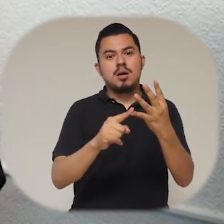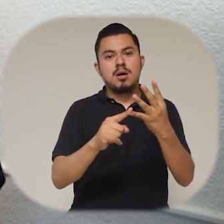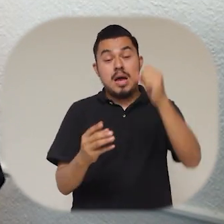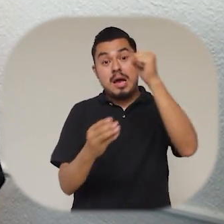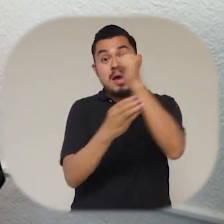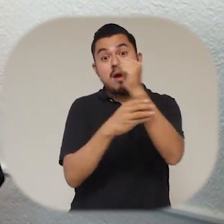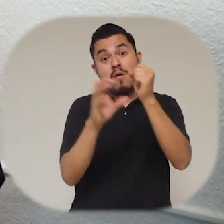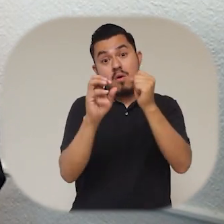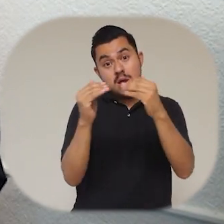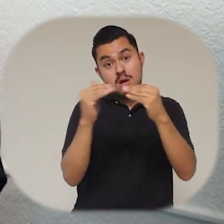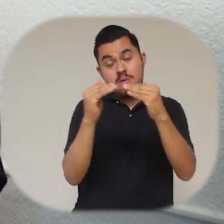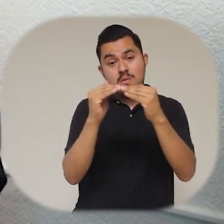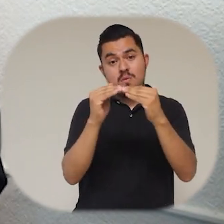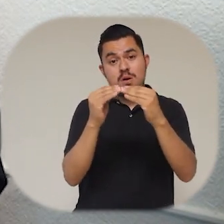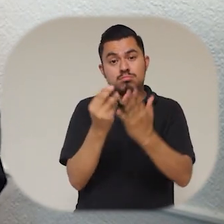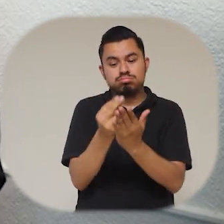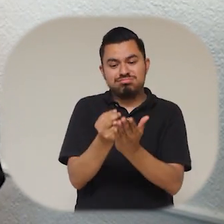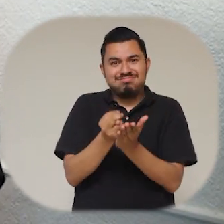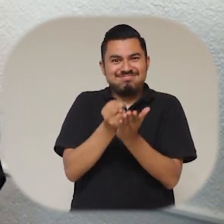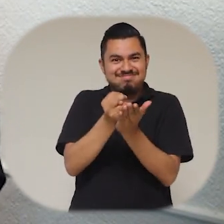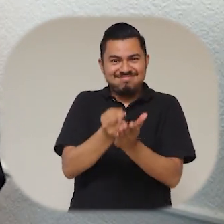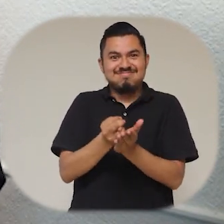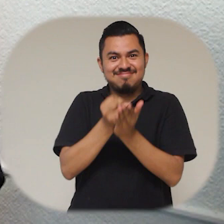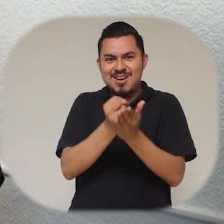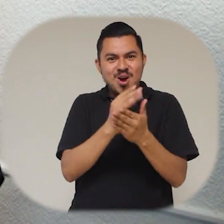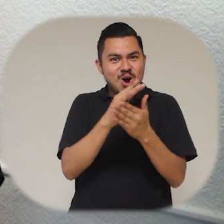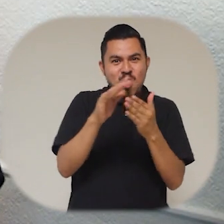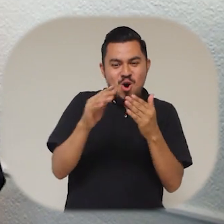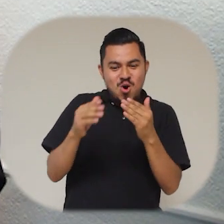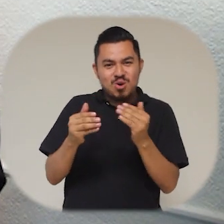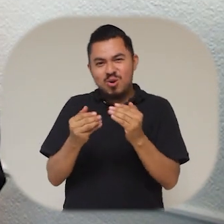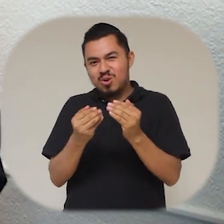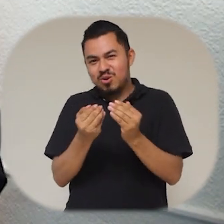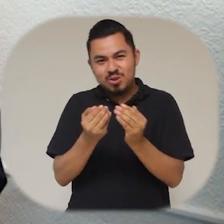por ejemplo, vemos antes del Éxodo,